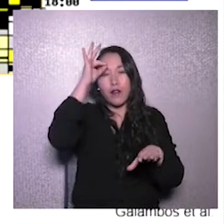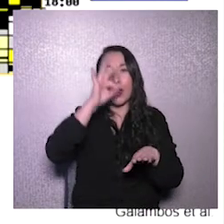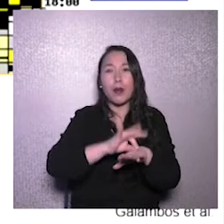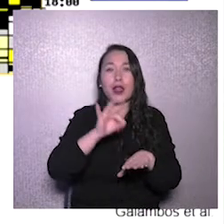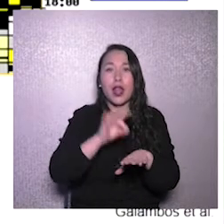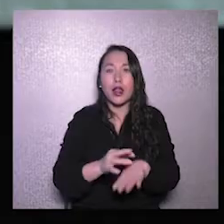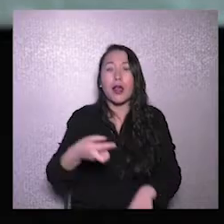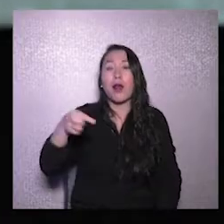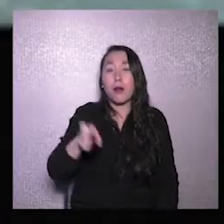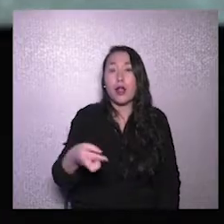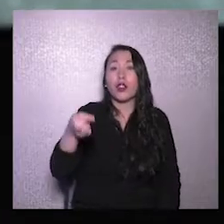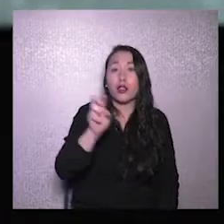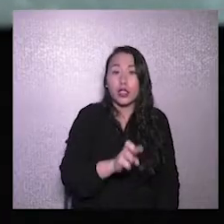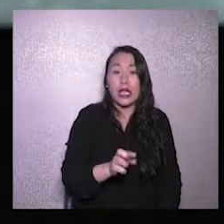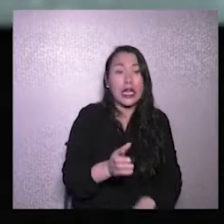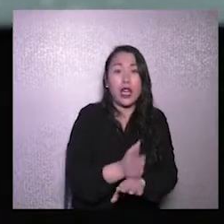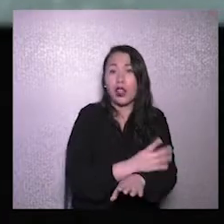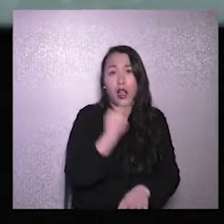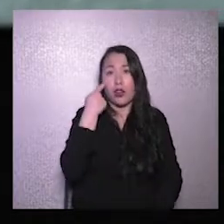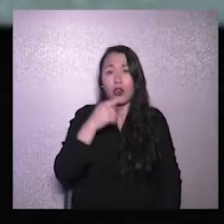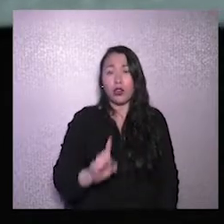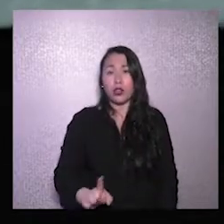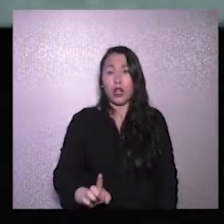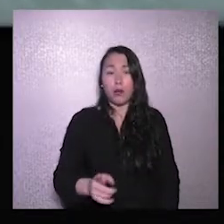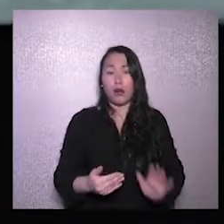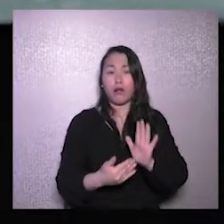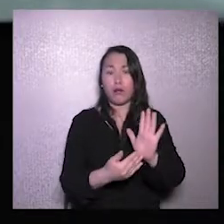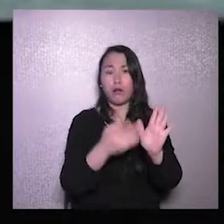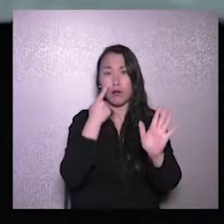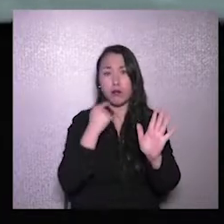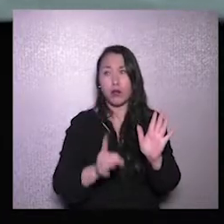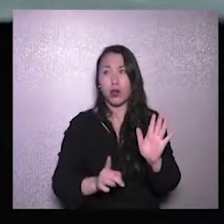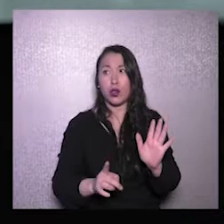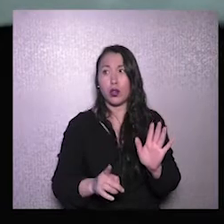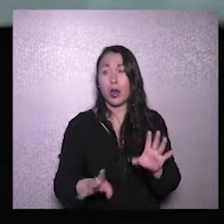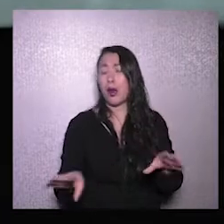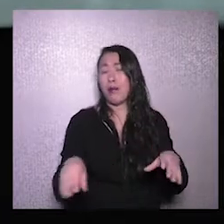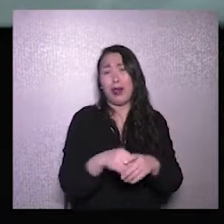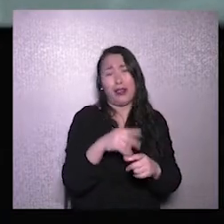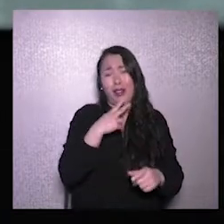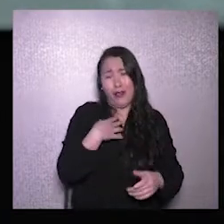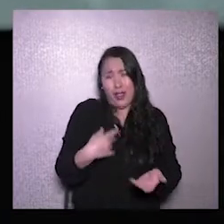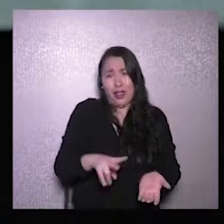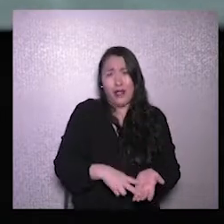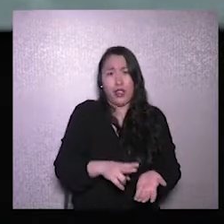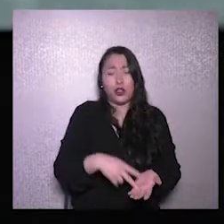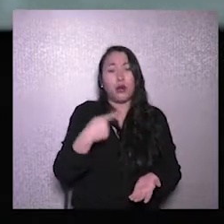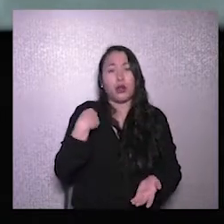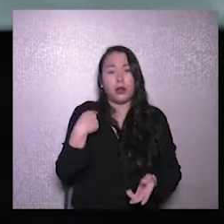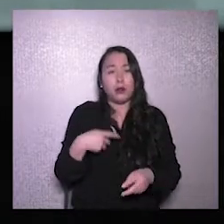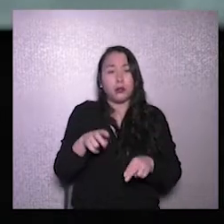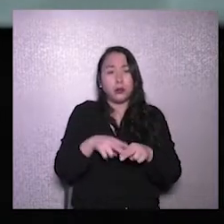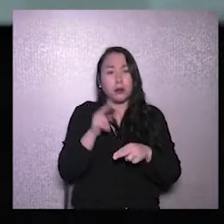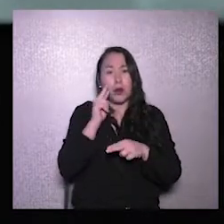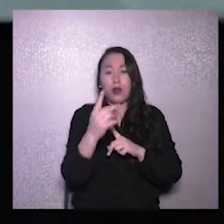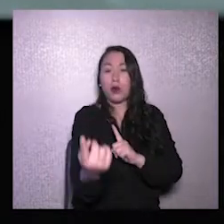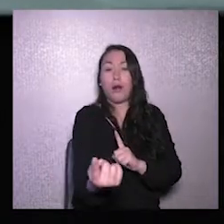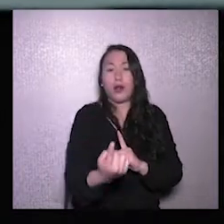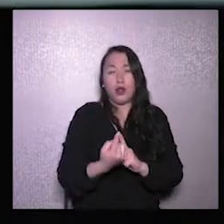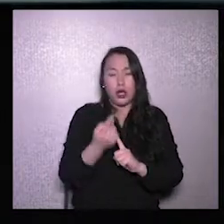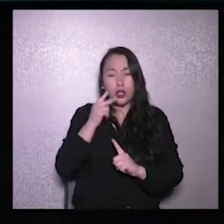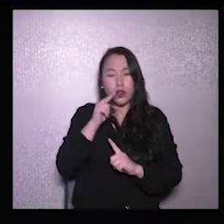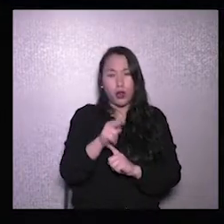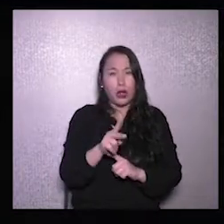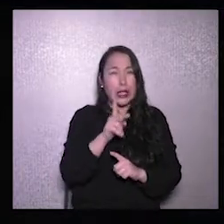patrones que antes no conocíamos y que no eran evidentes, ¿no es cierto?, parte de la vida real. Yo cuando en la consulta veo a un paciente que tiene